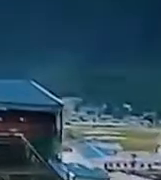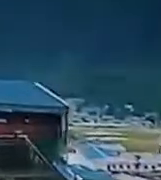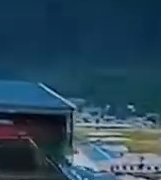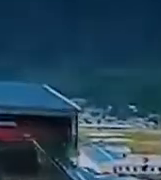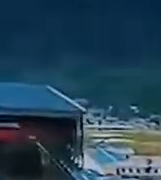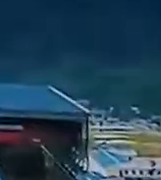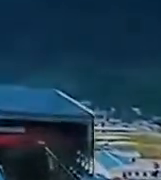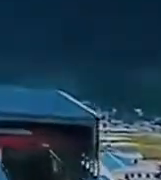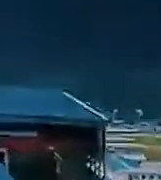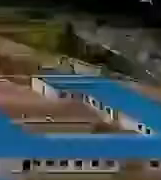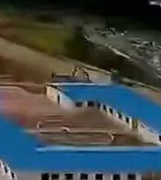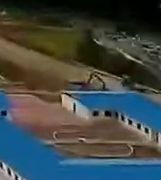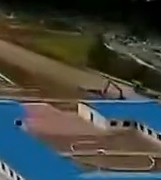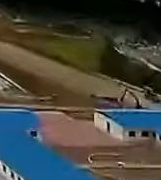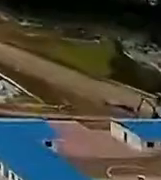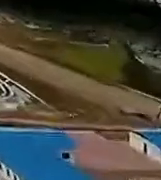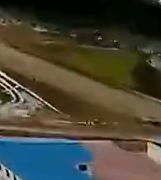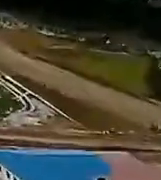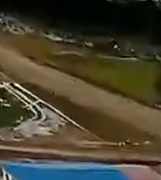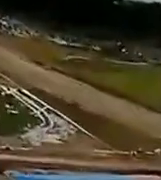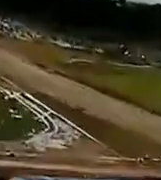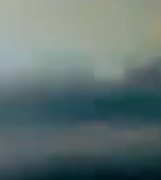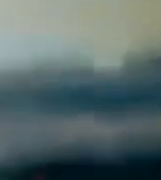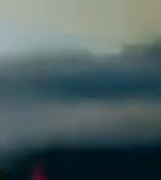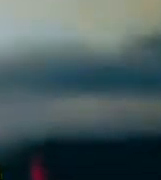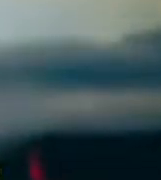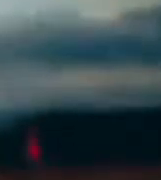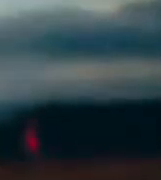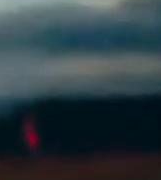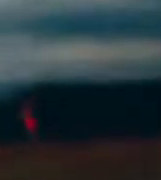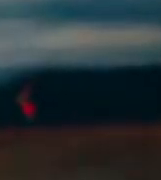Aporto millones en inversiones e impuestos para el país.